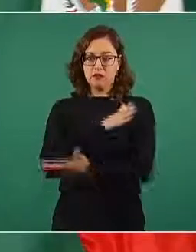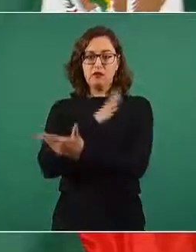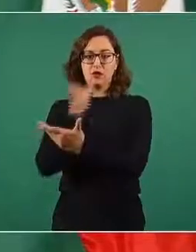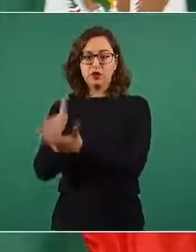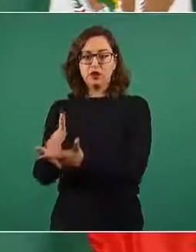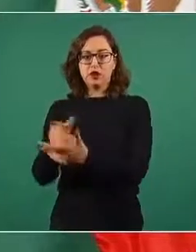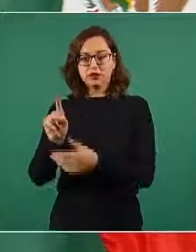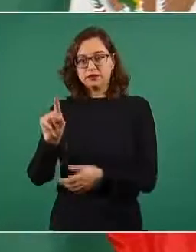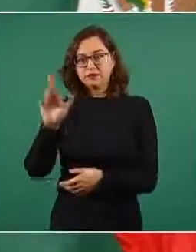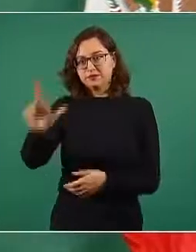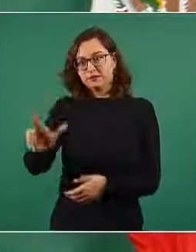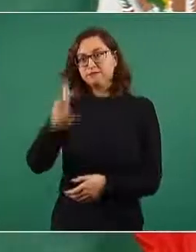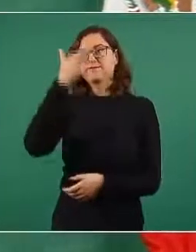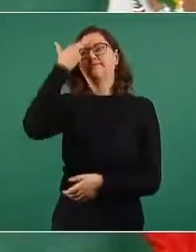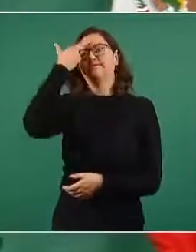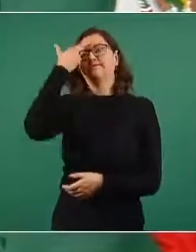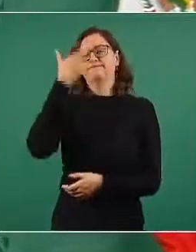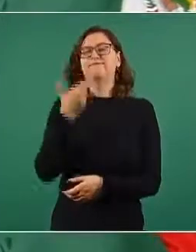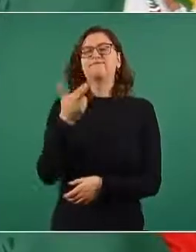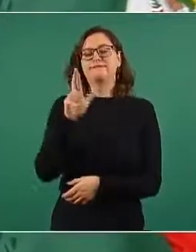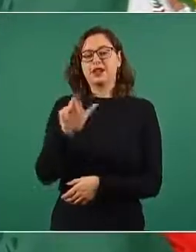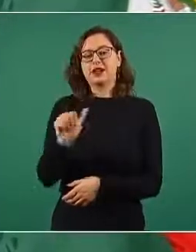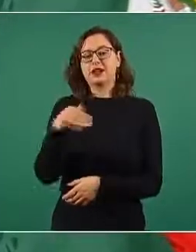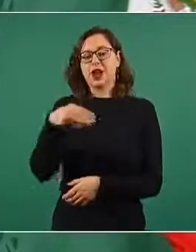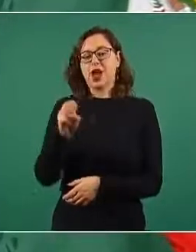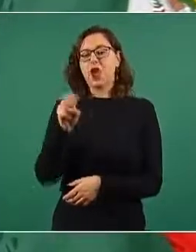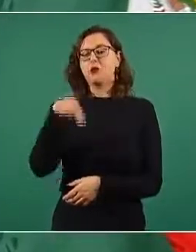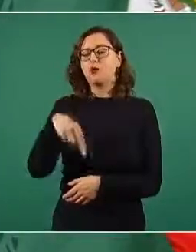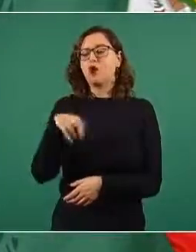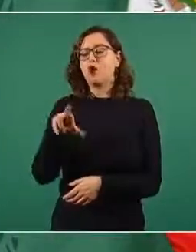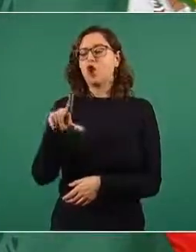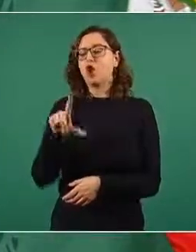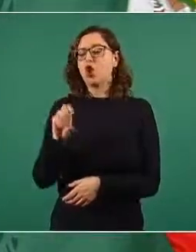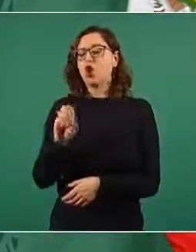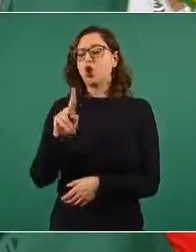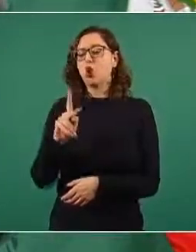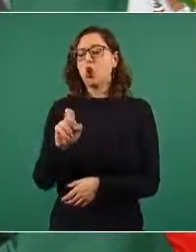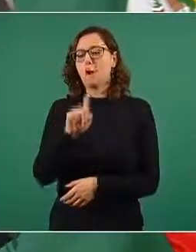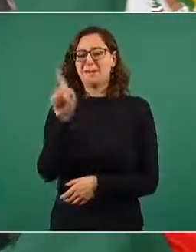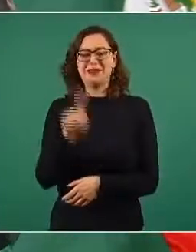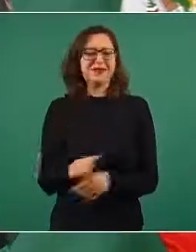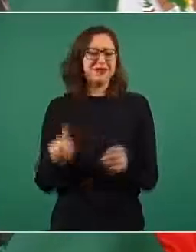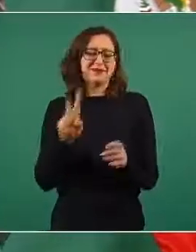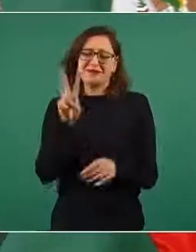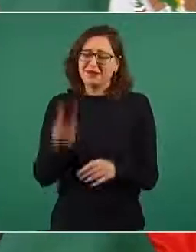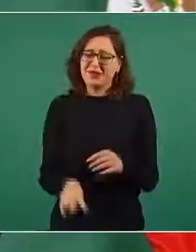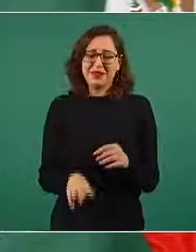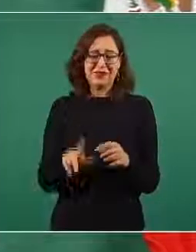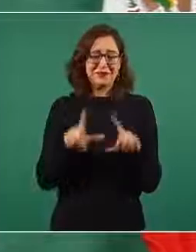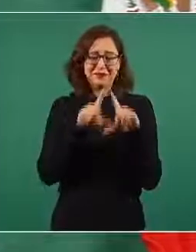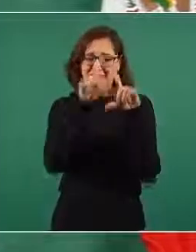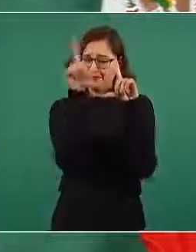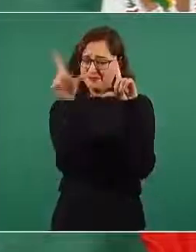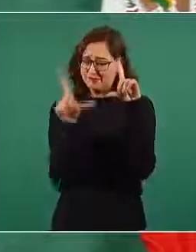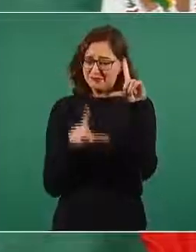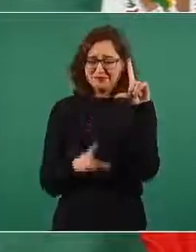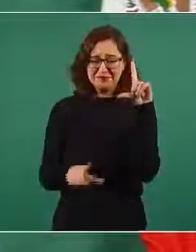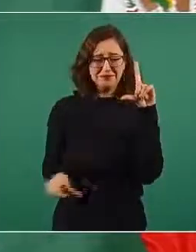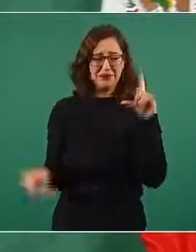a Ramón López Velarde. En todos lados, todos, recorrer México, ¿no?